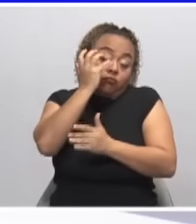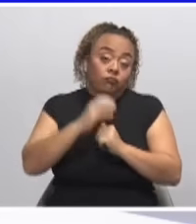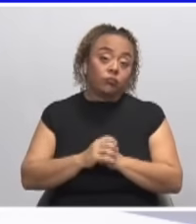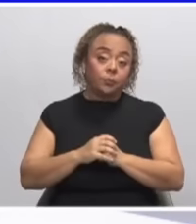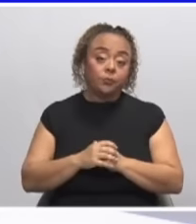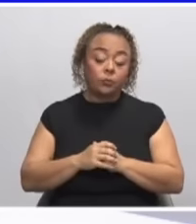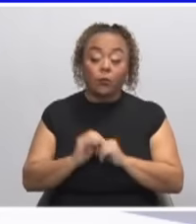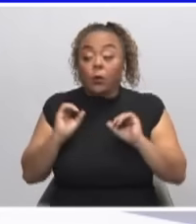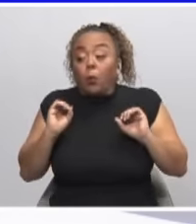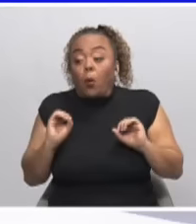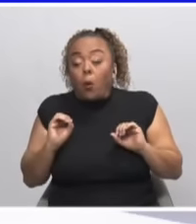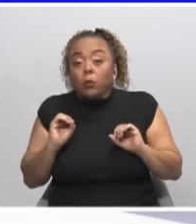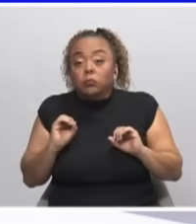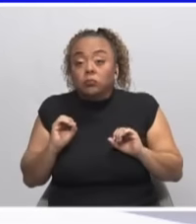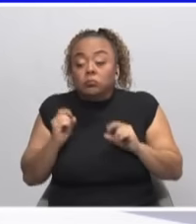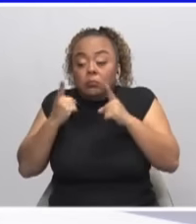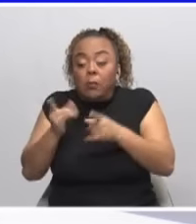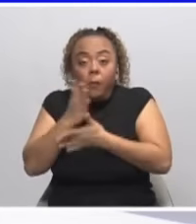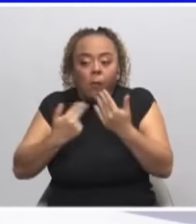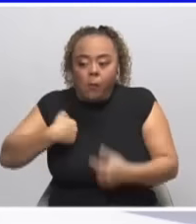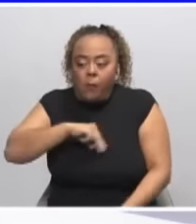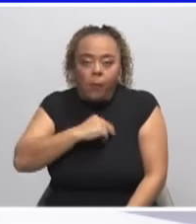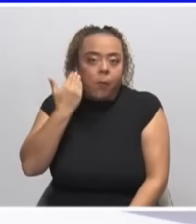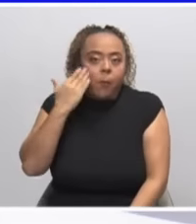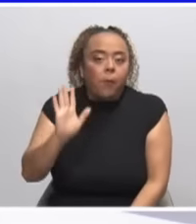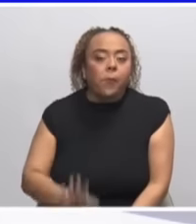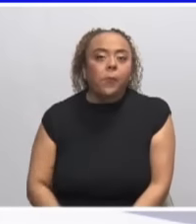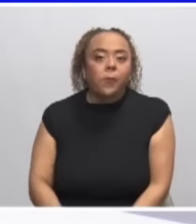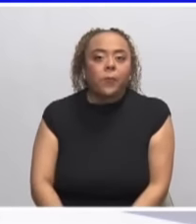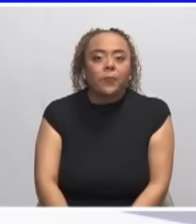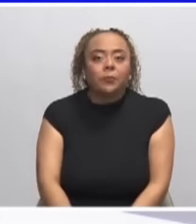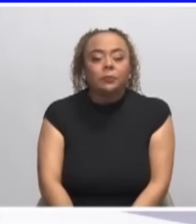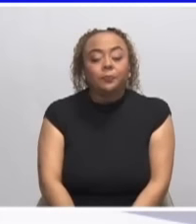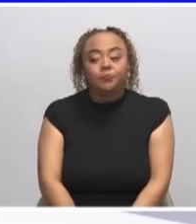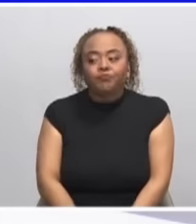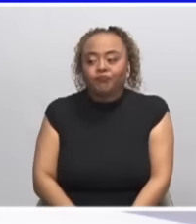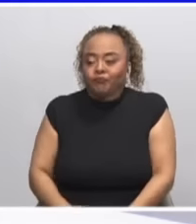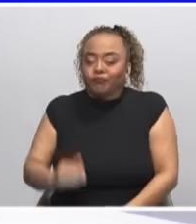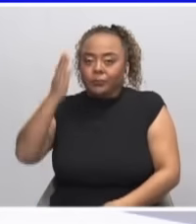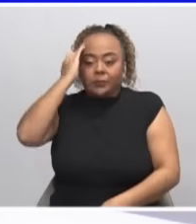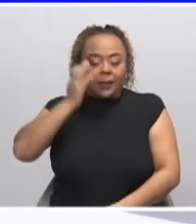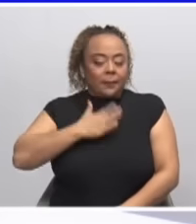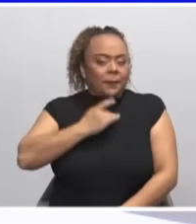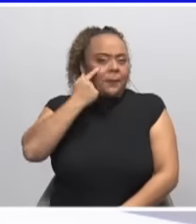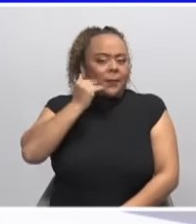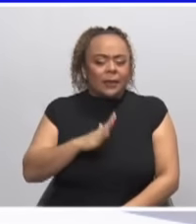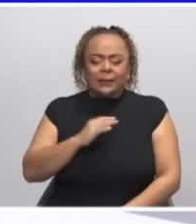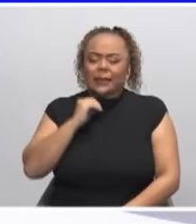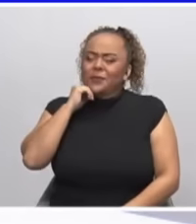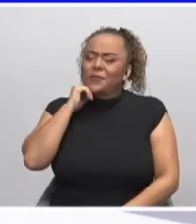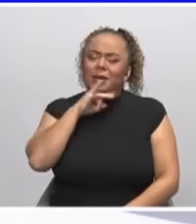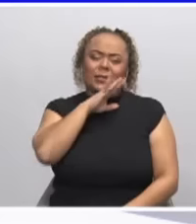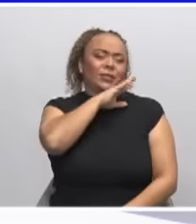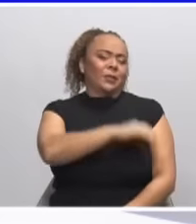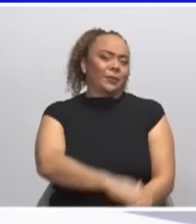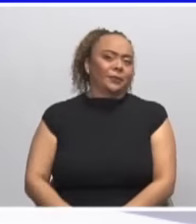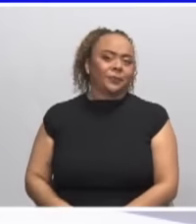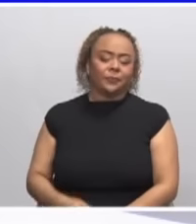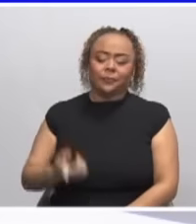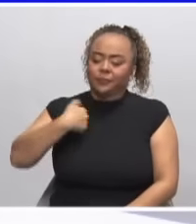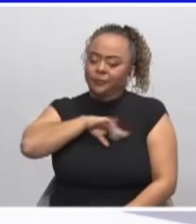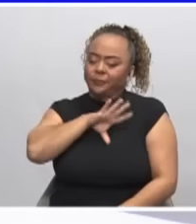o o que haya pasado algo que no sabemos porque me parece extrañísimo o sea nosotros que